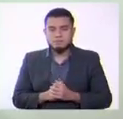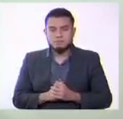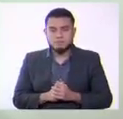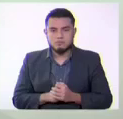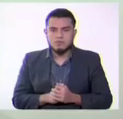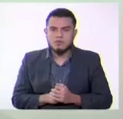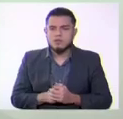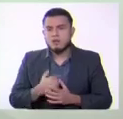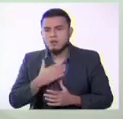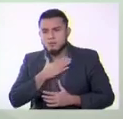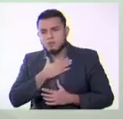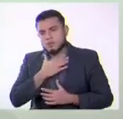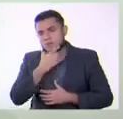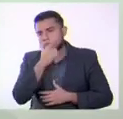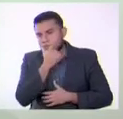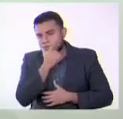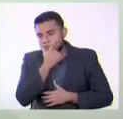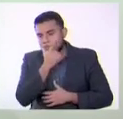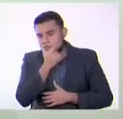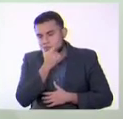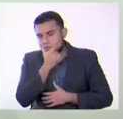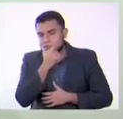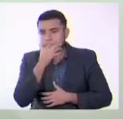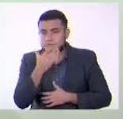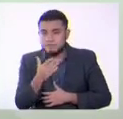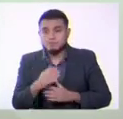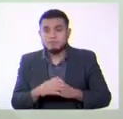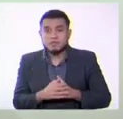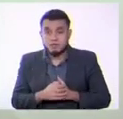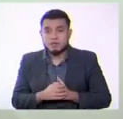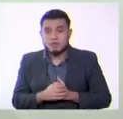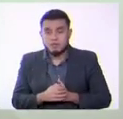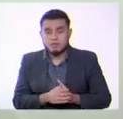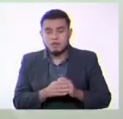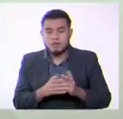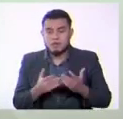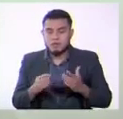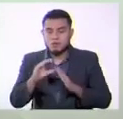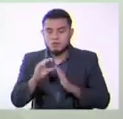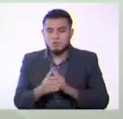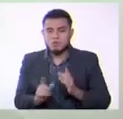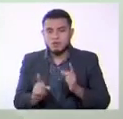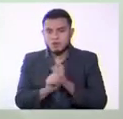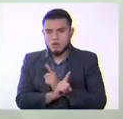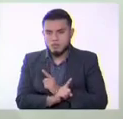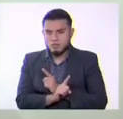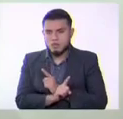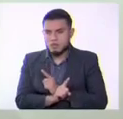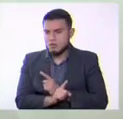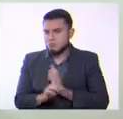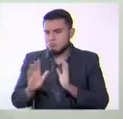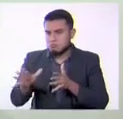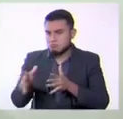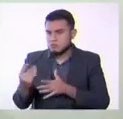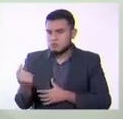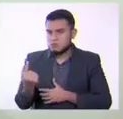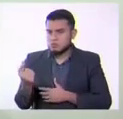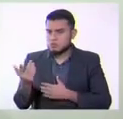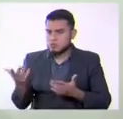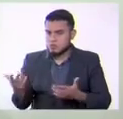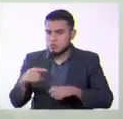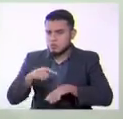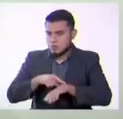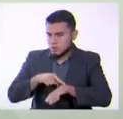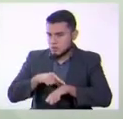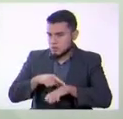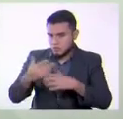me entra una duda. ¿La cultura de por sí cambia por sí sola, Candy, o